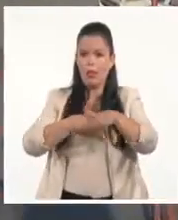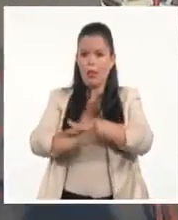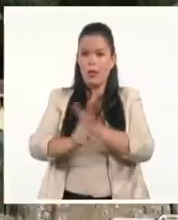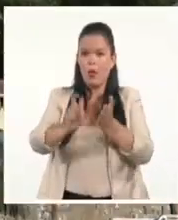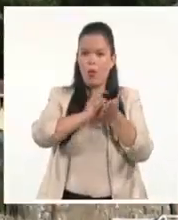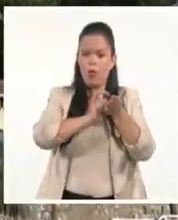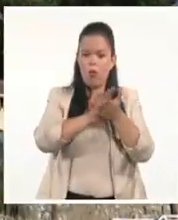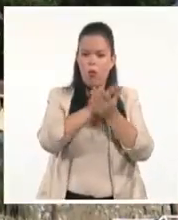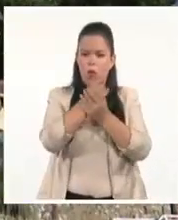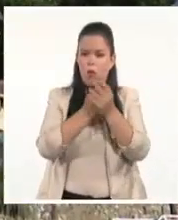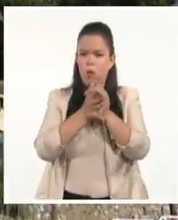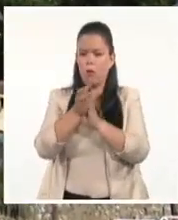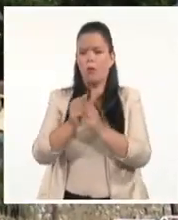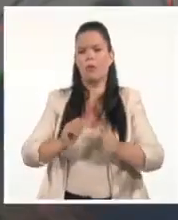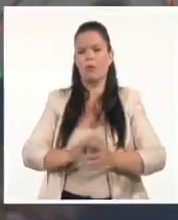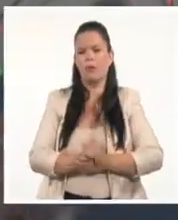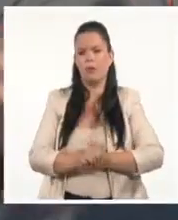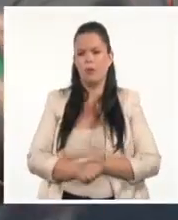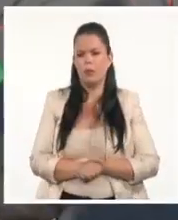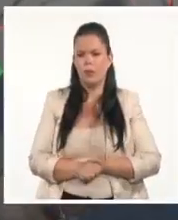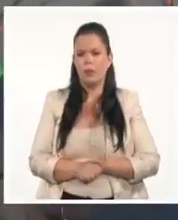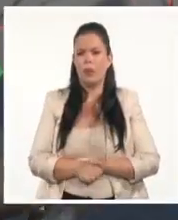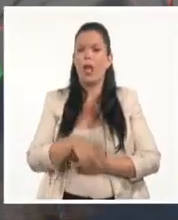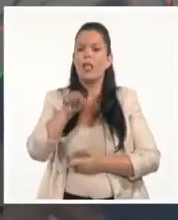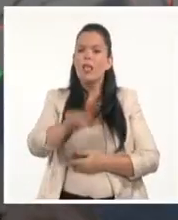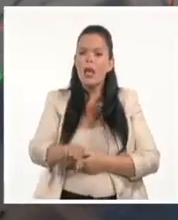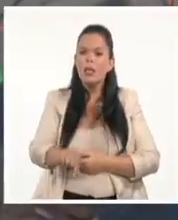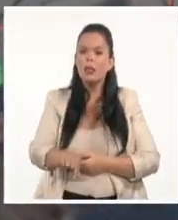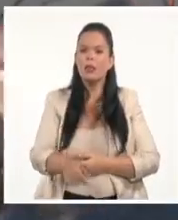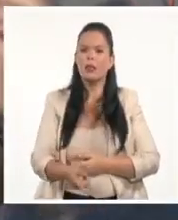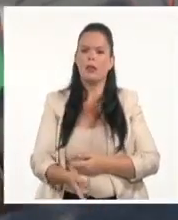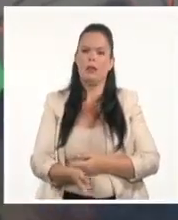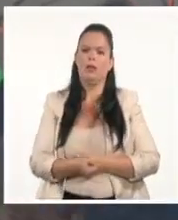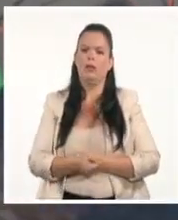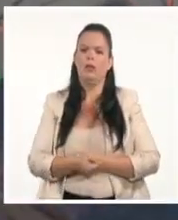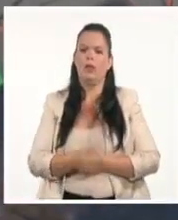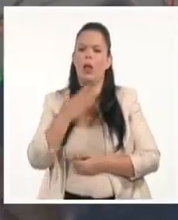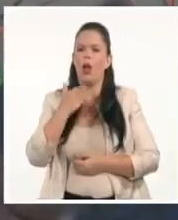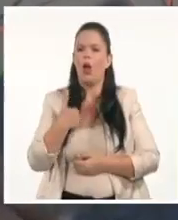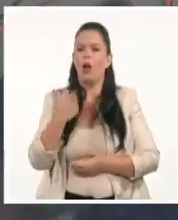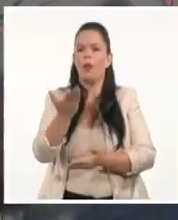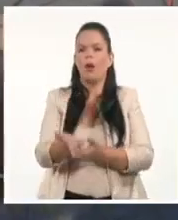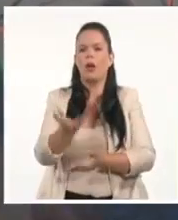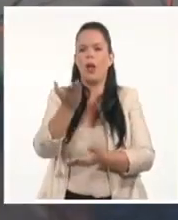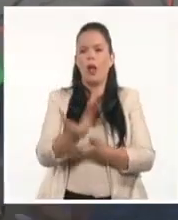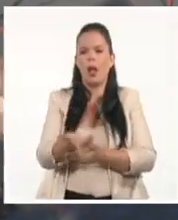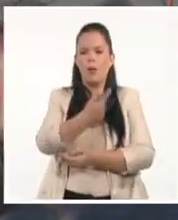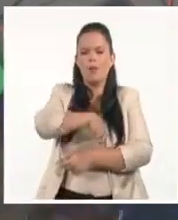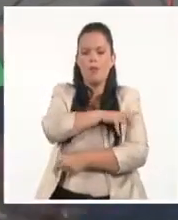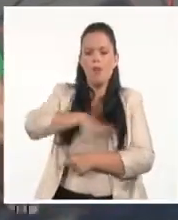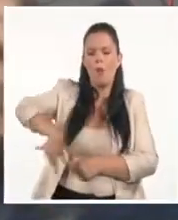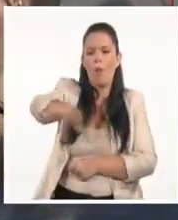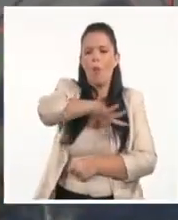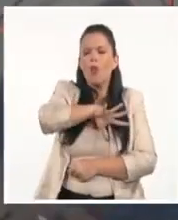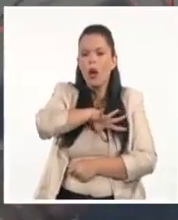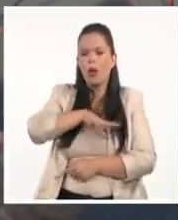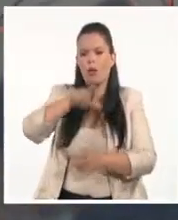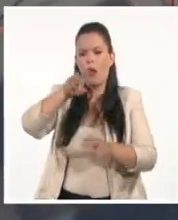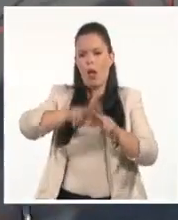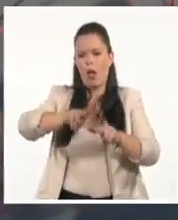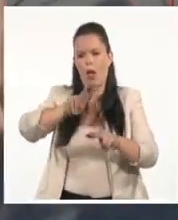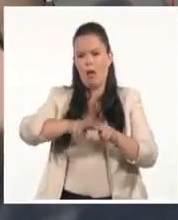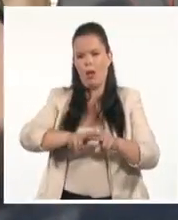vamos a escuchar también el reclamo del pueblo habanero, pero el reclamo sobre todo por la paz, el reclamo por la